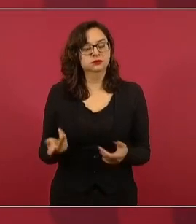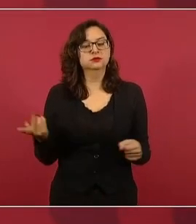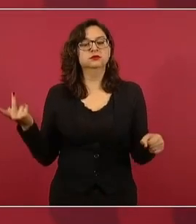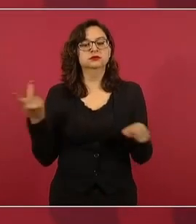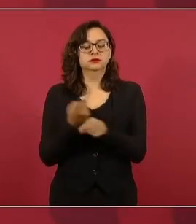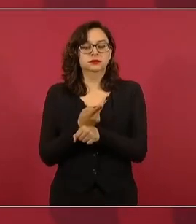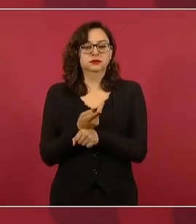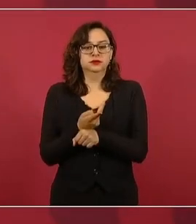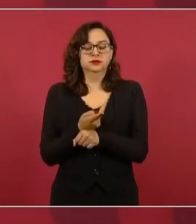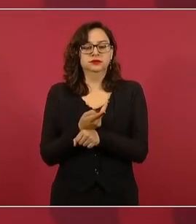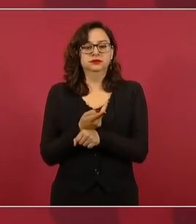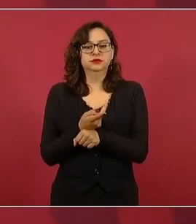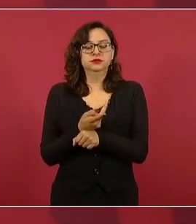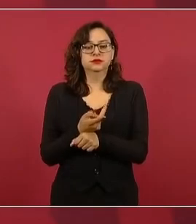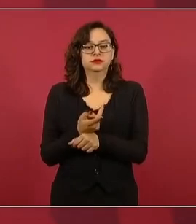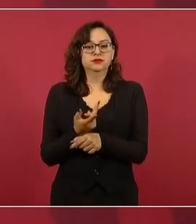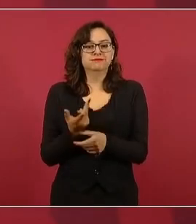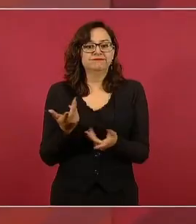mucha demanda